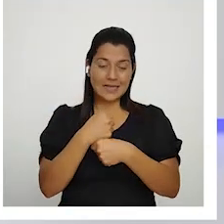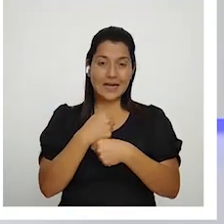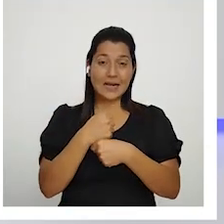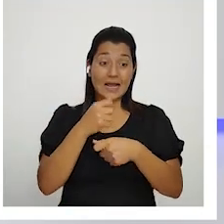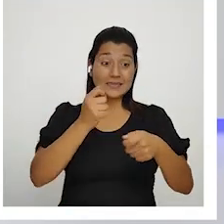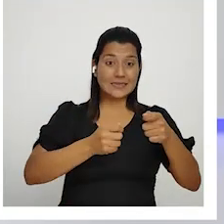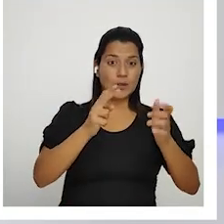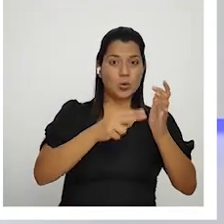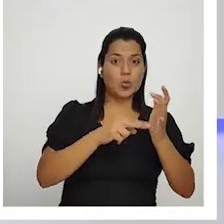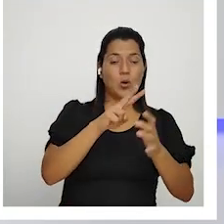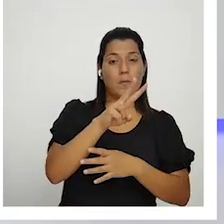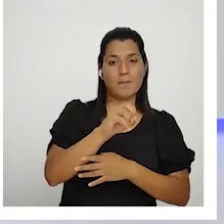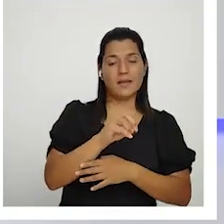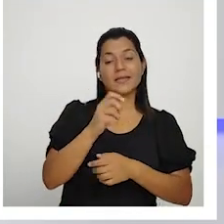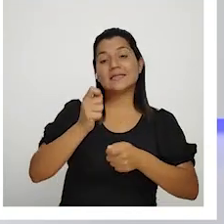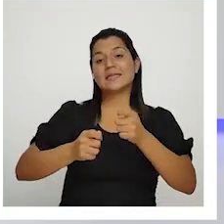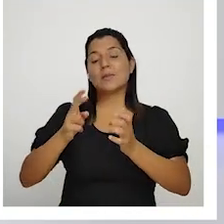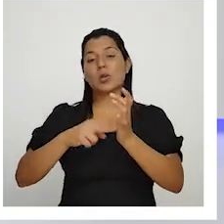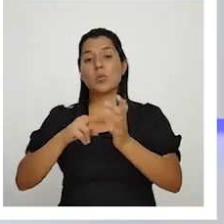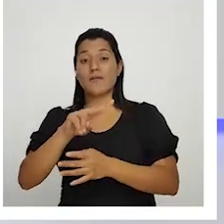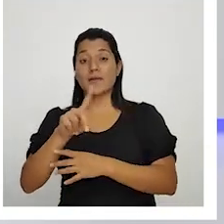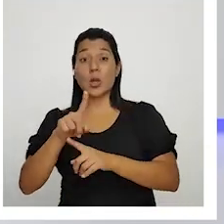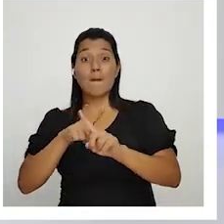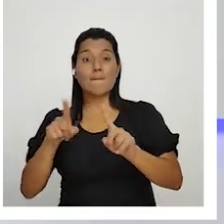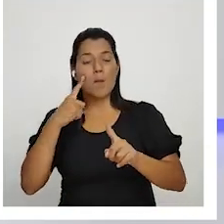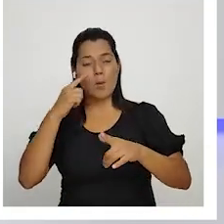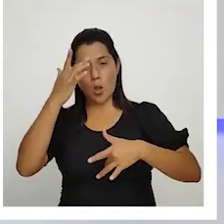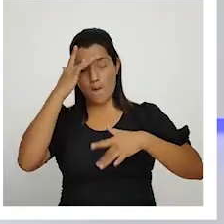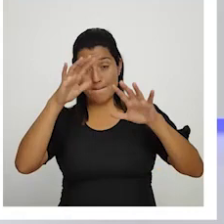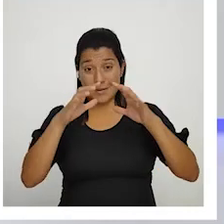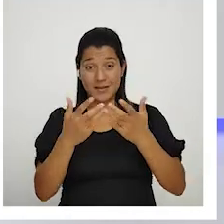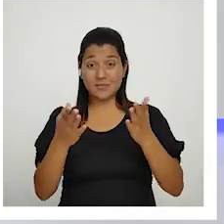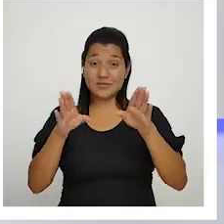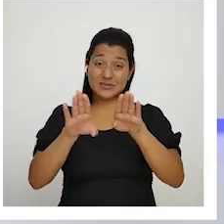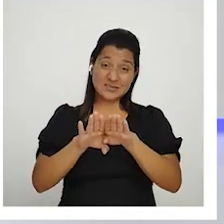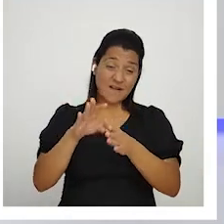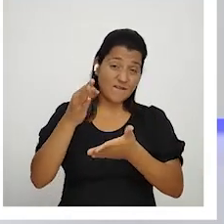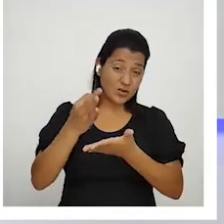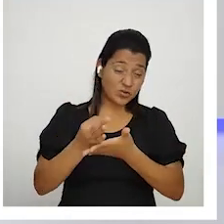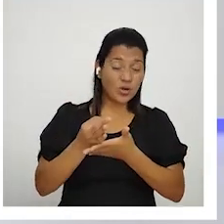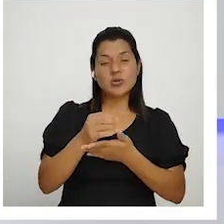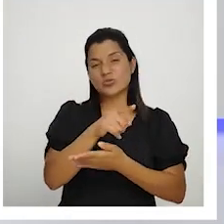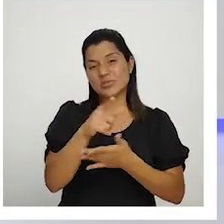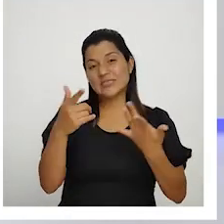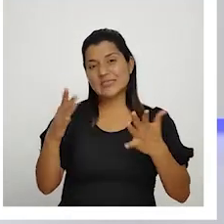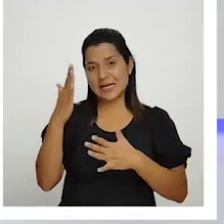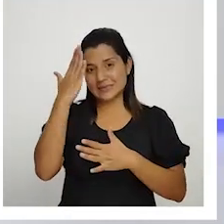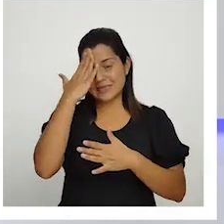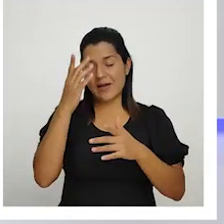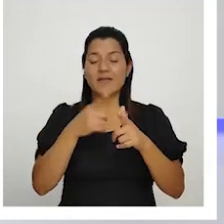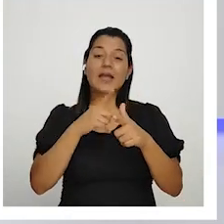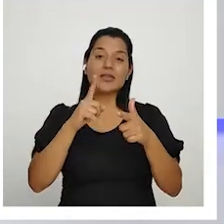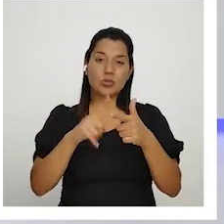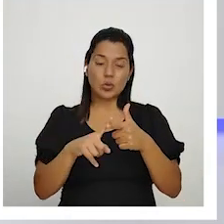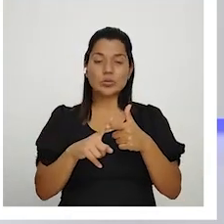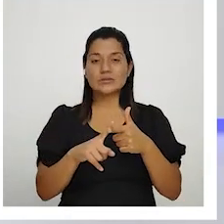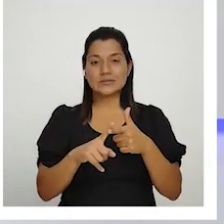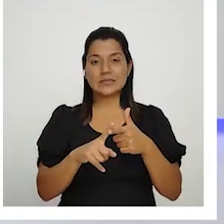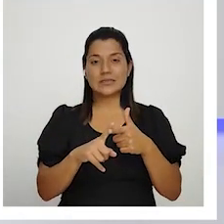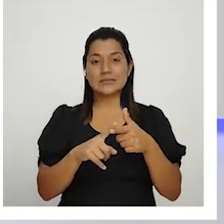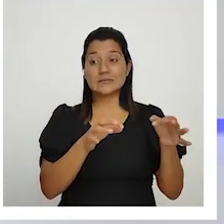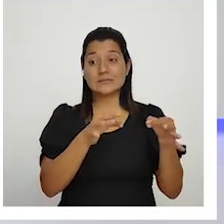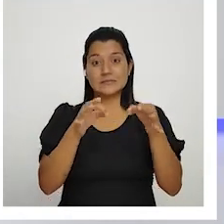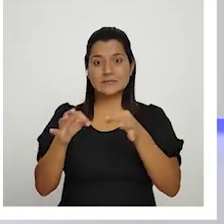septiembre del 2020 y septiembre del 2021, pero por la pandemia se cerraron fronteras y todo lo que ya sabemos, ¿verdad? Entonces, la